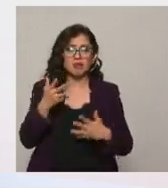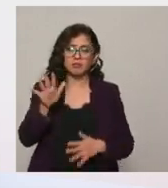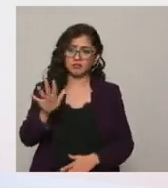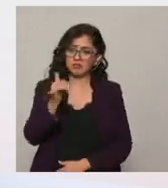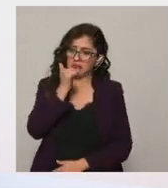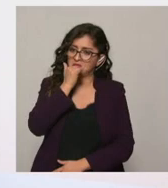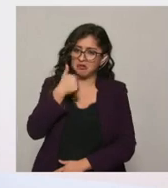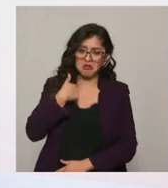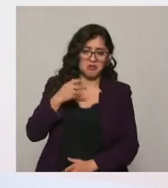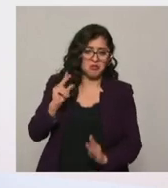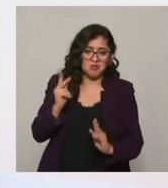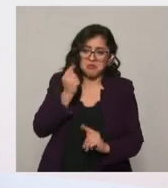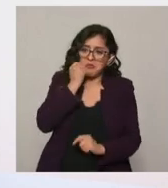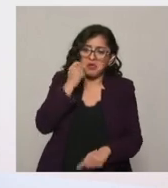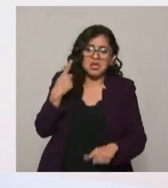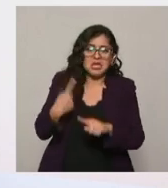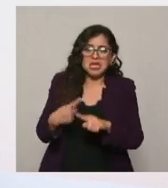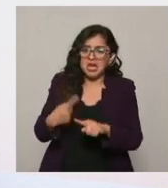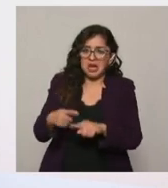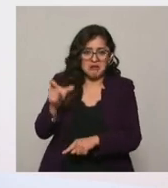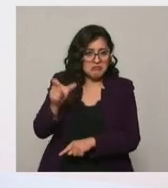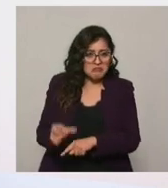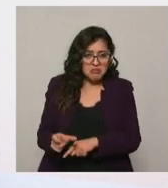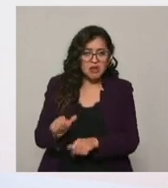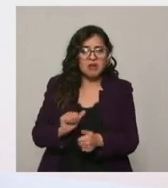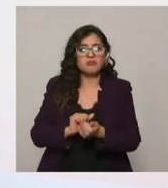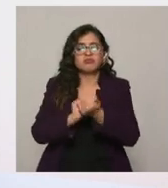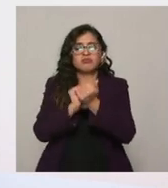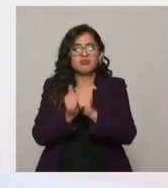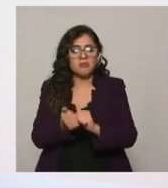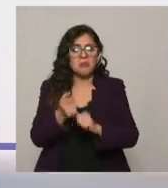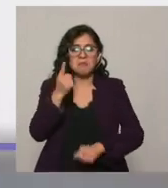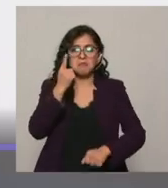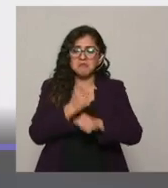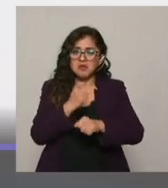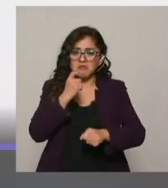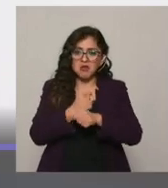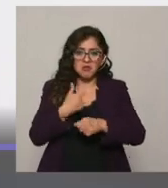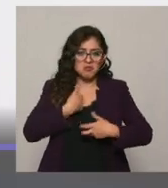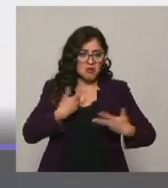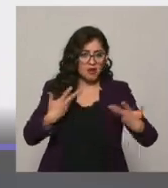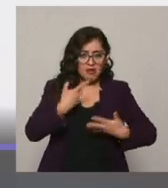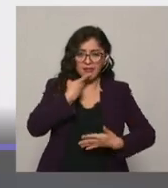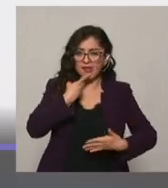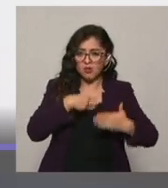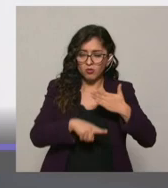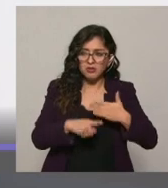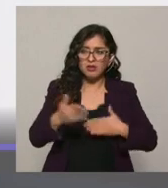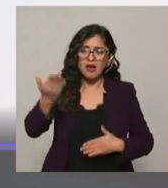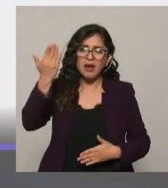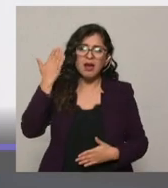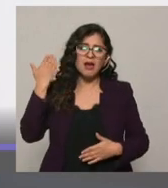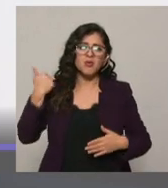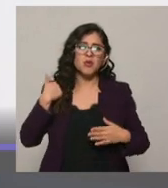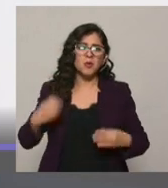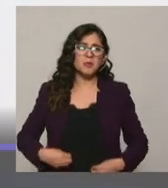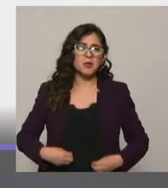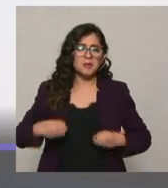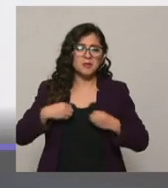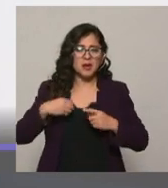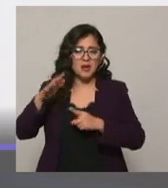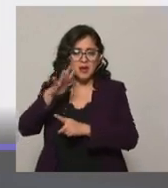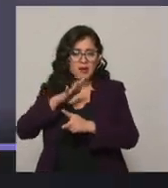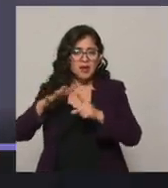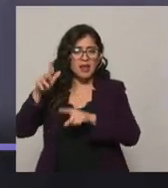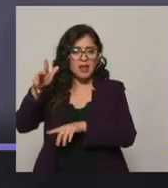¿no? Y entonces empiezo a poner estas primeras denuncias. Yo vivía en aquel momento en Tlalpan, aquí en la Ciudad